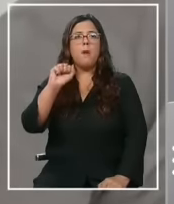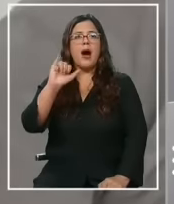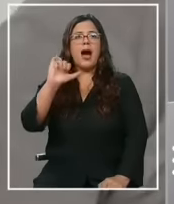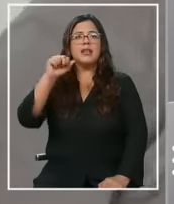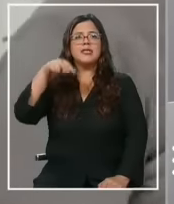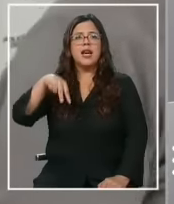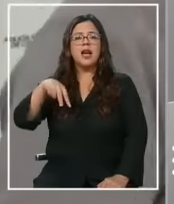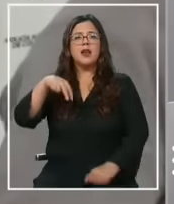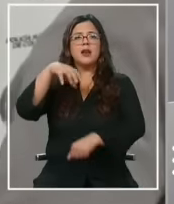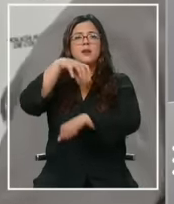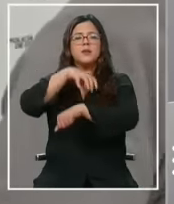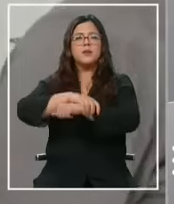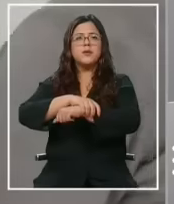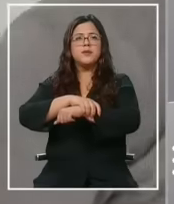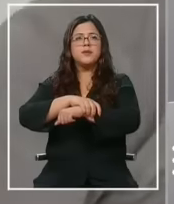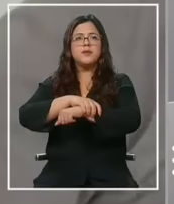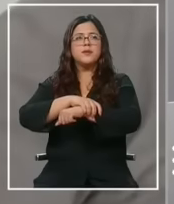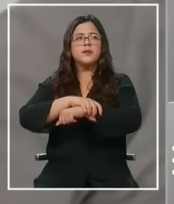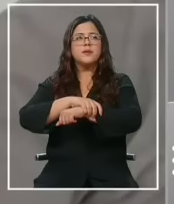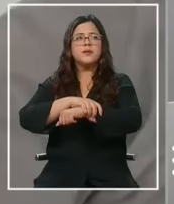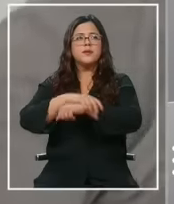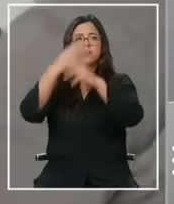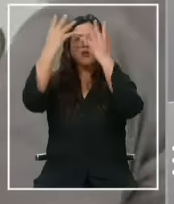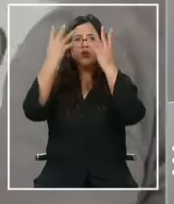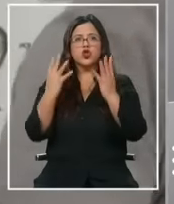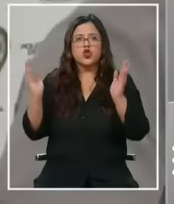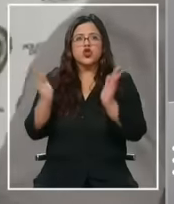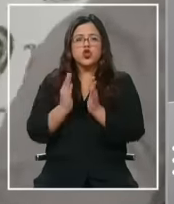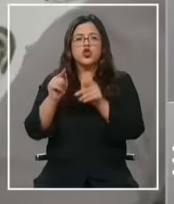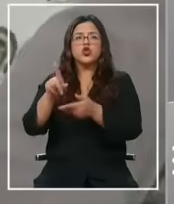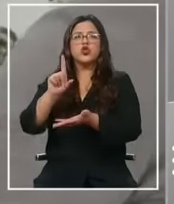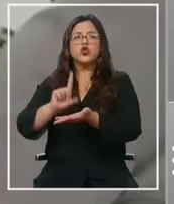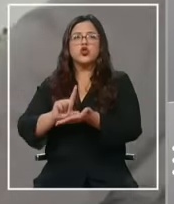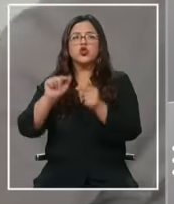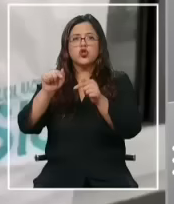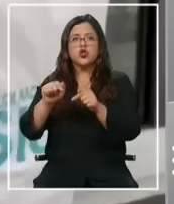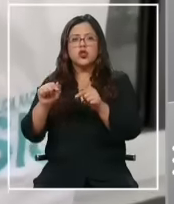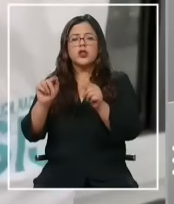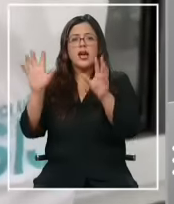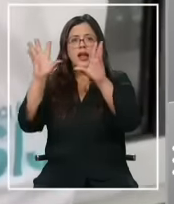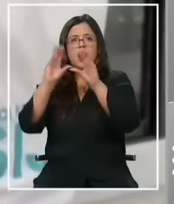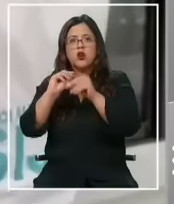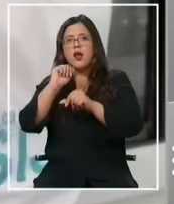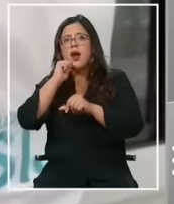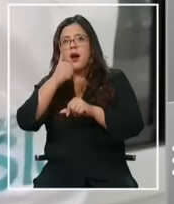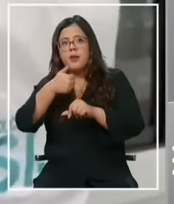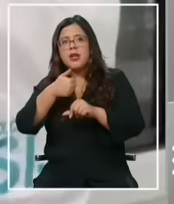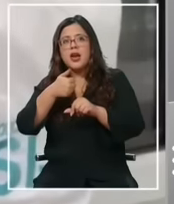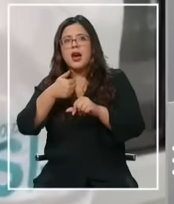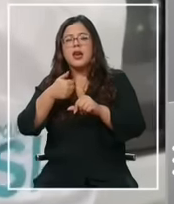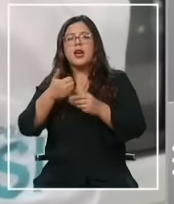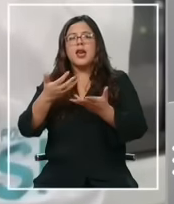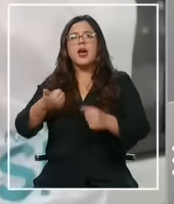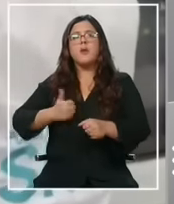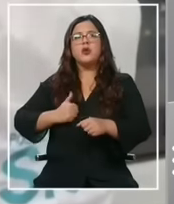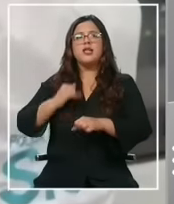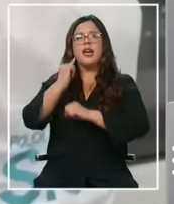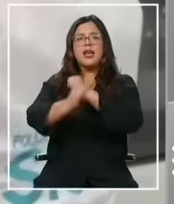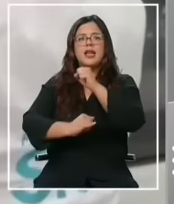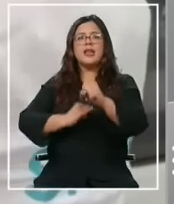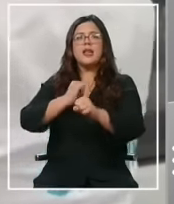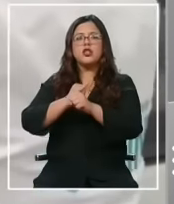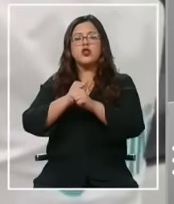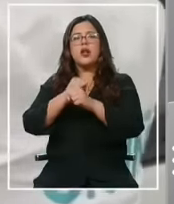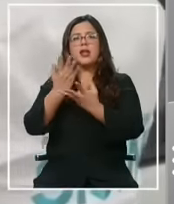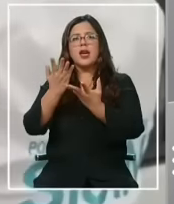recluido en una de las carceletas de este sector, y aquí pasará la noche, y muy seguramente mañana será reclamado por Interpol y será llevado hacia la